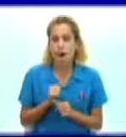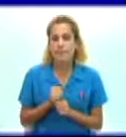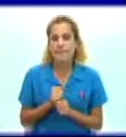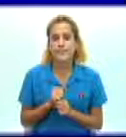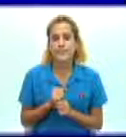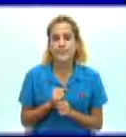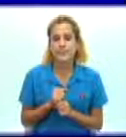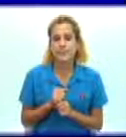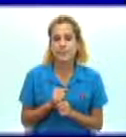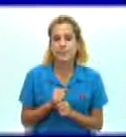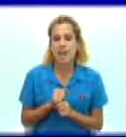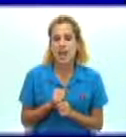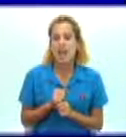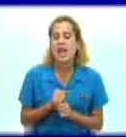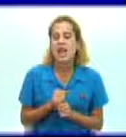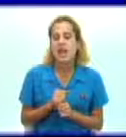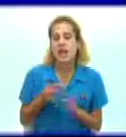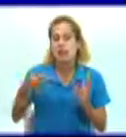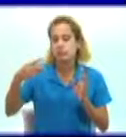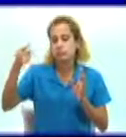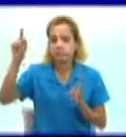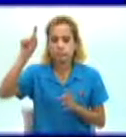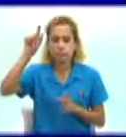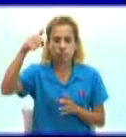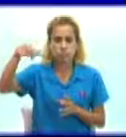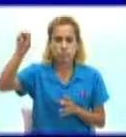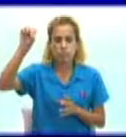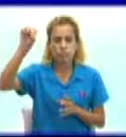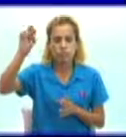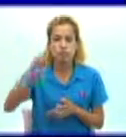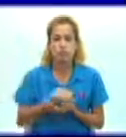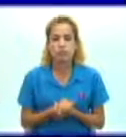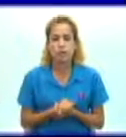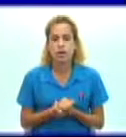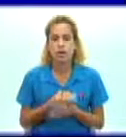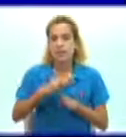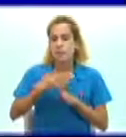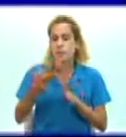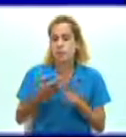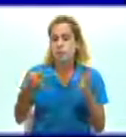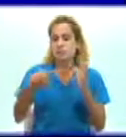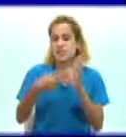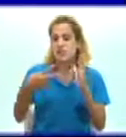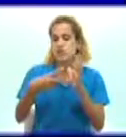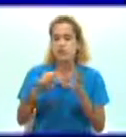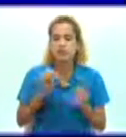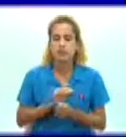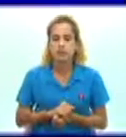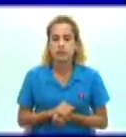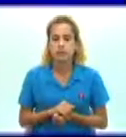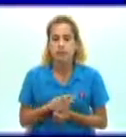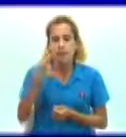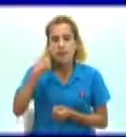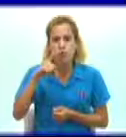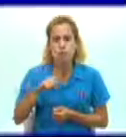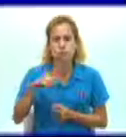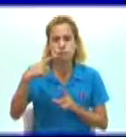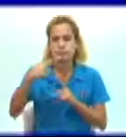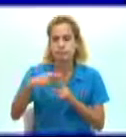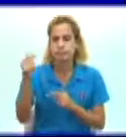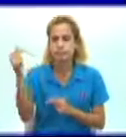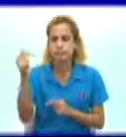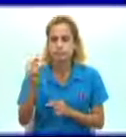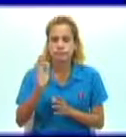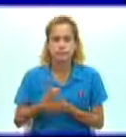potenciación o la radicación, si existe en el ejercicio. Después la multiplicación y la división según el orden. Y por último, la adición y la